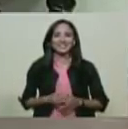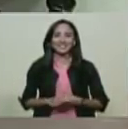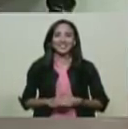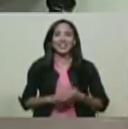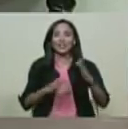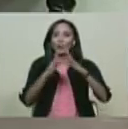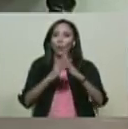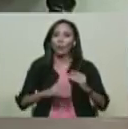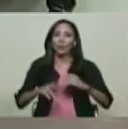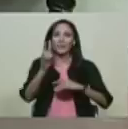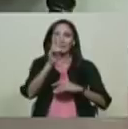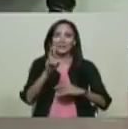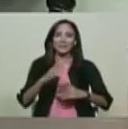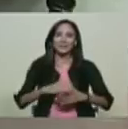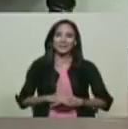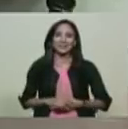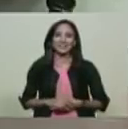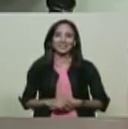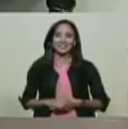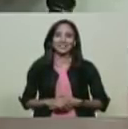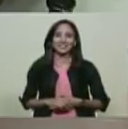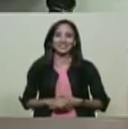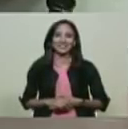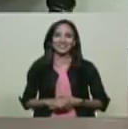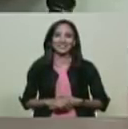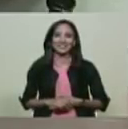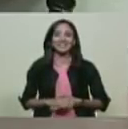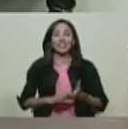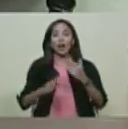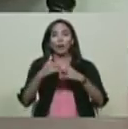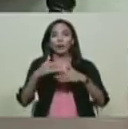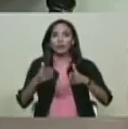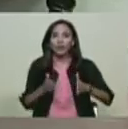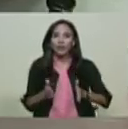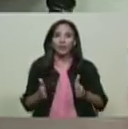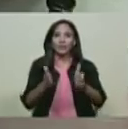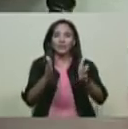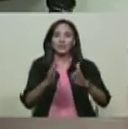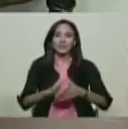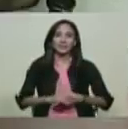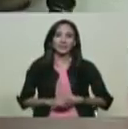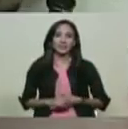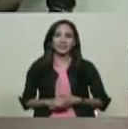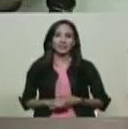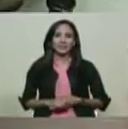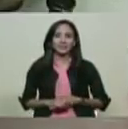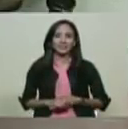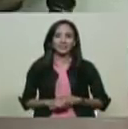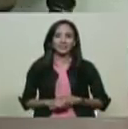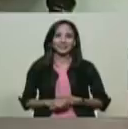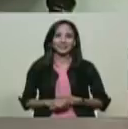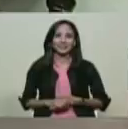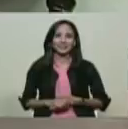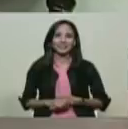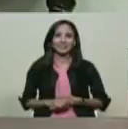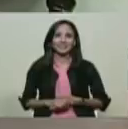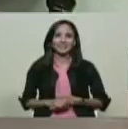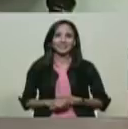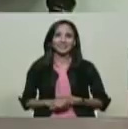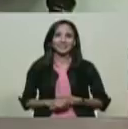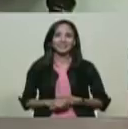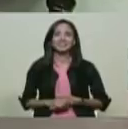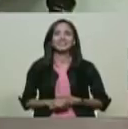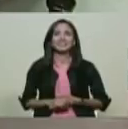Venezuela. Todo eso es un camino nuevo que se está abriendo. Es un camino nuevo que estamos nosotros